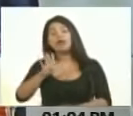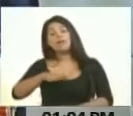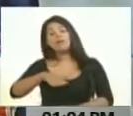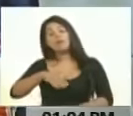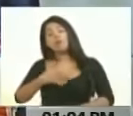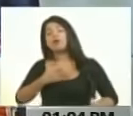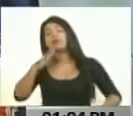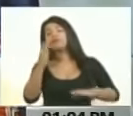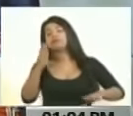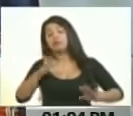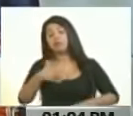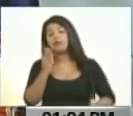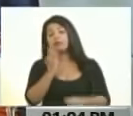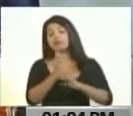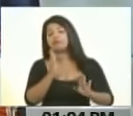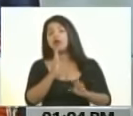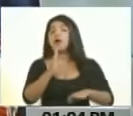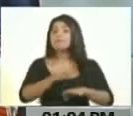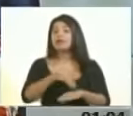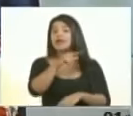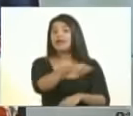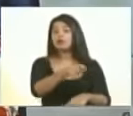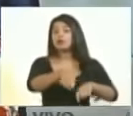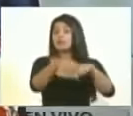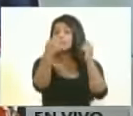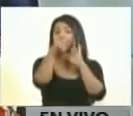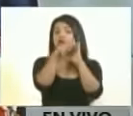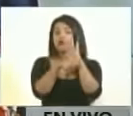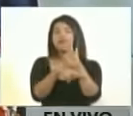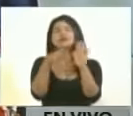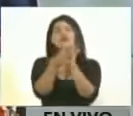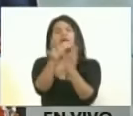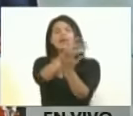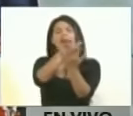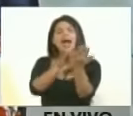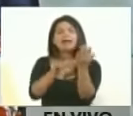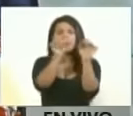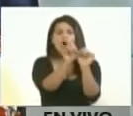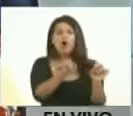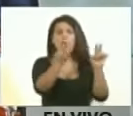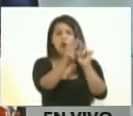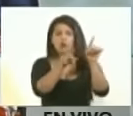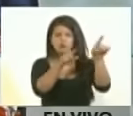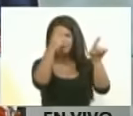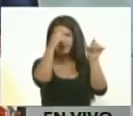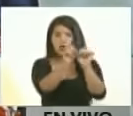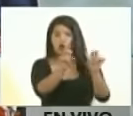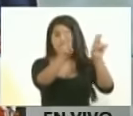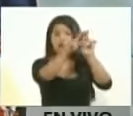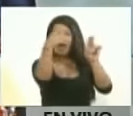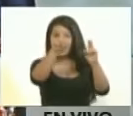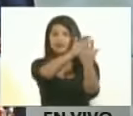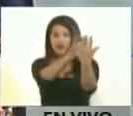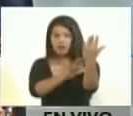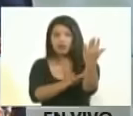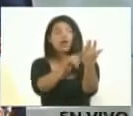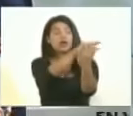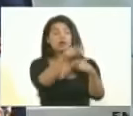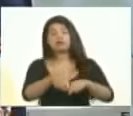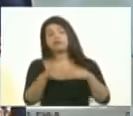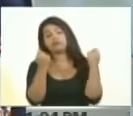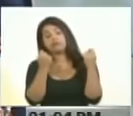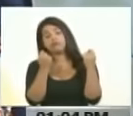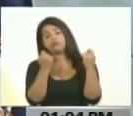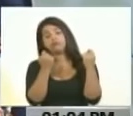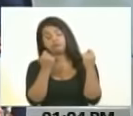porque ha habido también violación de normas de la Carta de la Organización de las Naciones Unidas, ha habido también violación